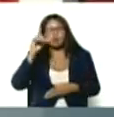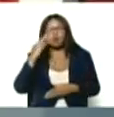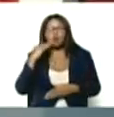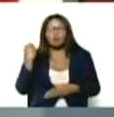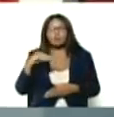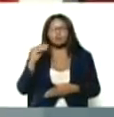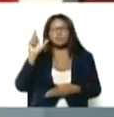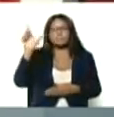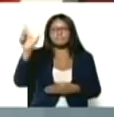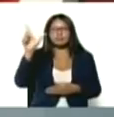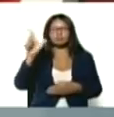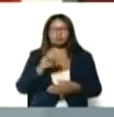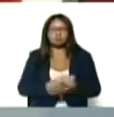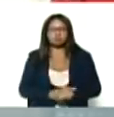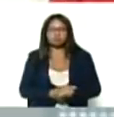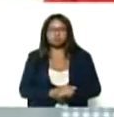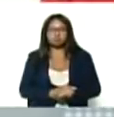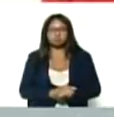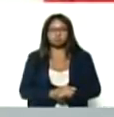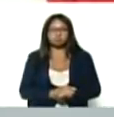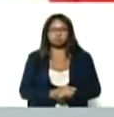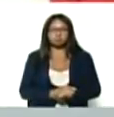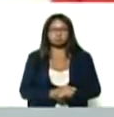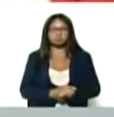JPSUV. Eso abarcará